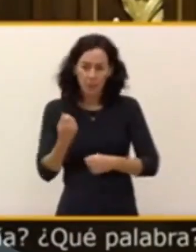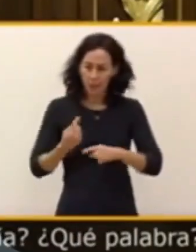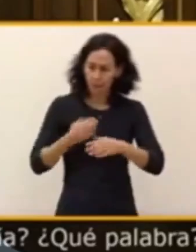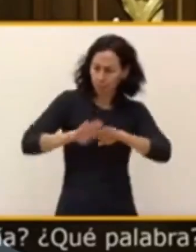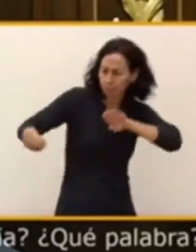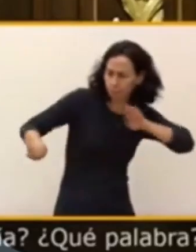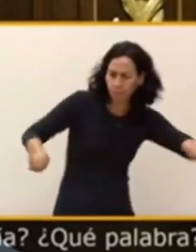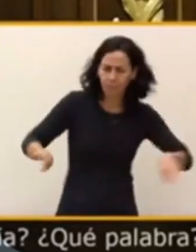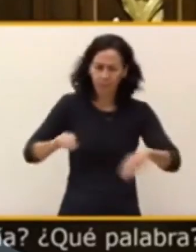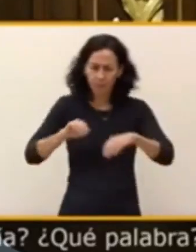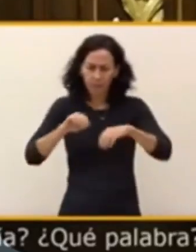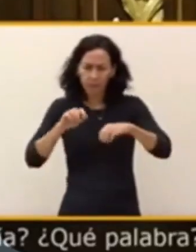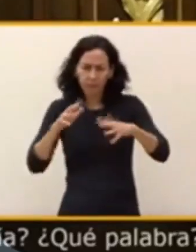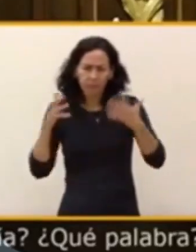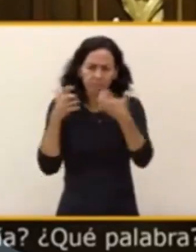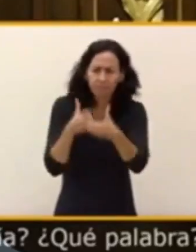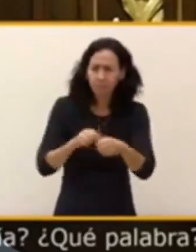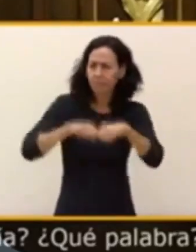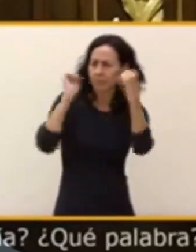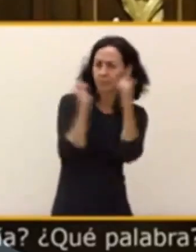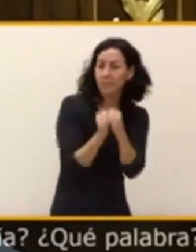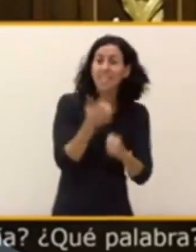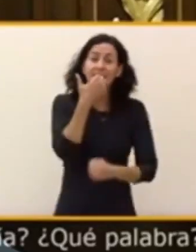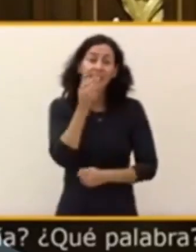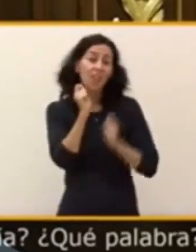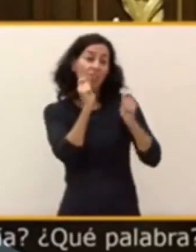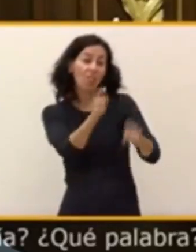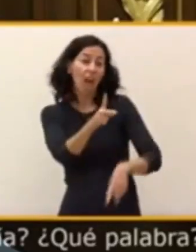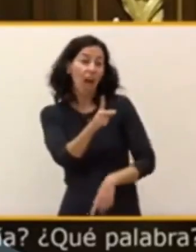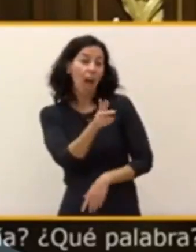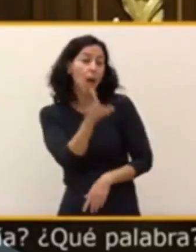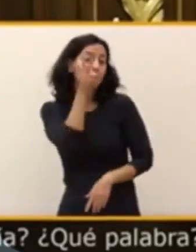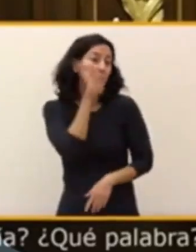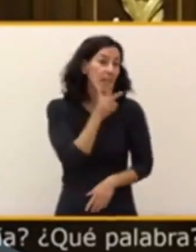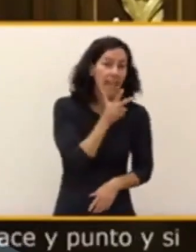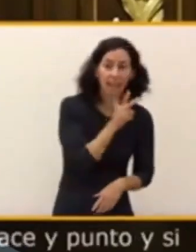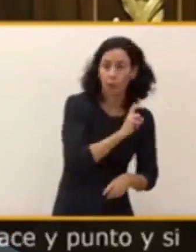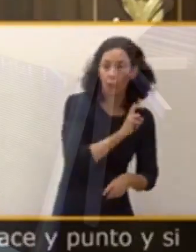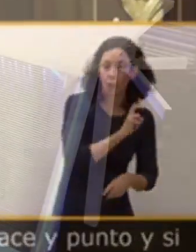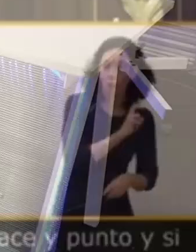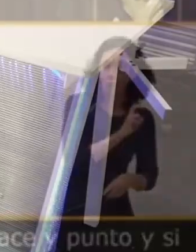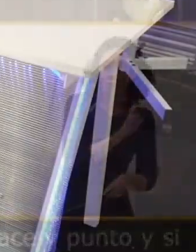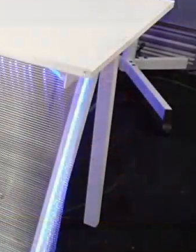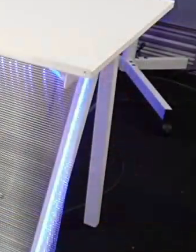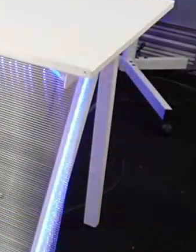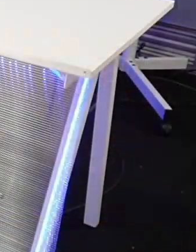españoles a costa de otros, lo hace y punto. Y si han de liberar terroristas, pues se libera.